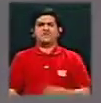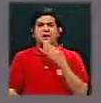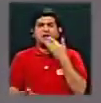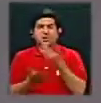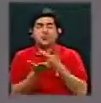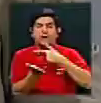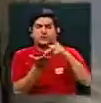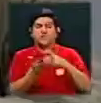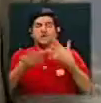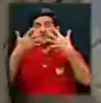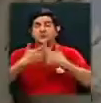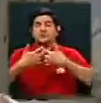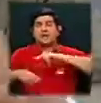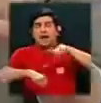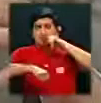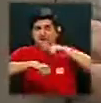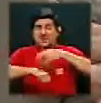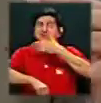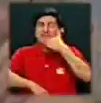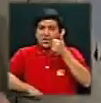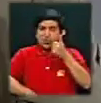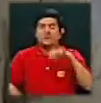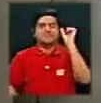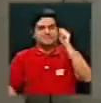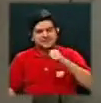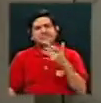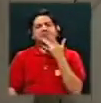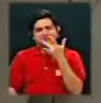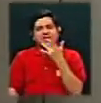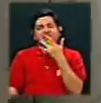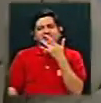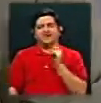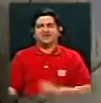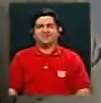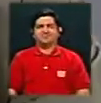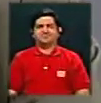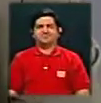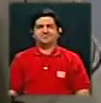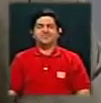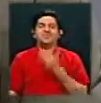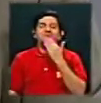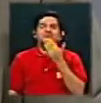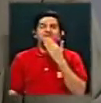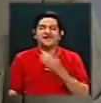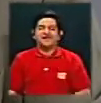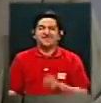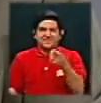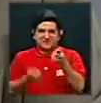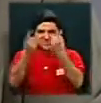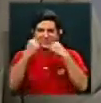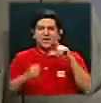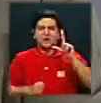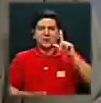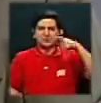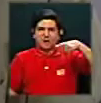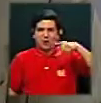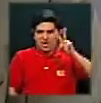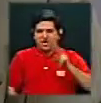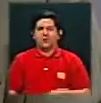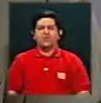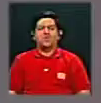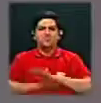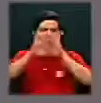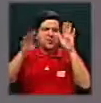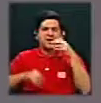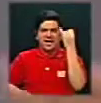Empresas nacionales que estén pues, bien pues, preferiblemente, articuladas preferiblemente, con el resto de la economía. Sí. Muy bien. Le agradezco muchísimo su presencia. Don Espalino, ha sido muy claro en sus